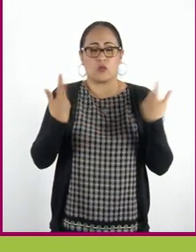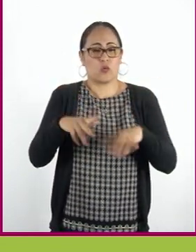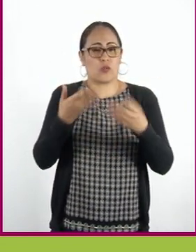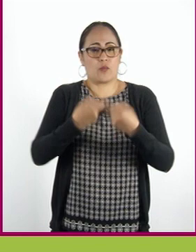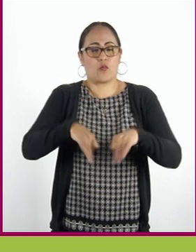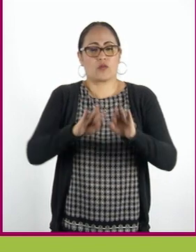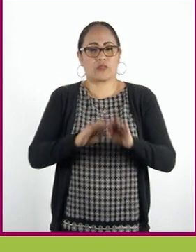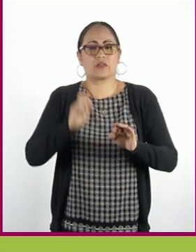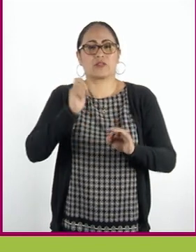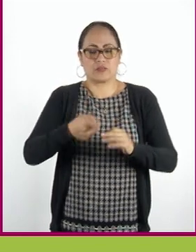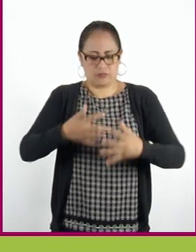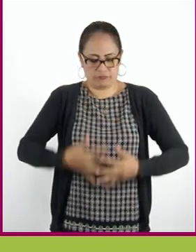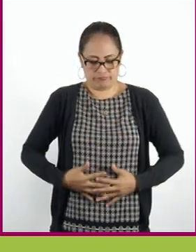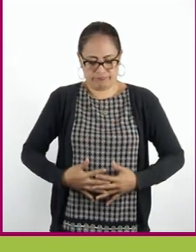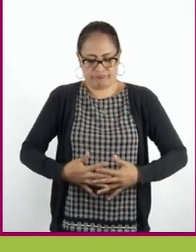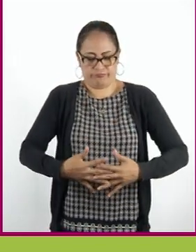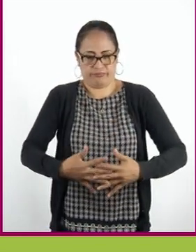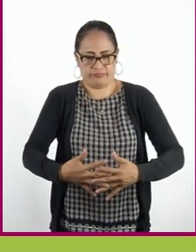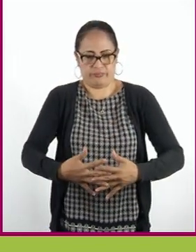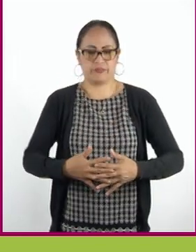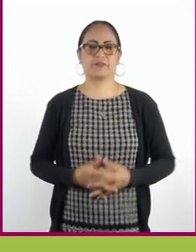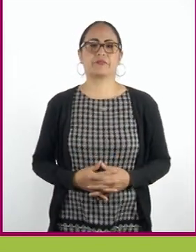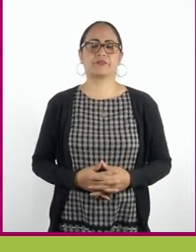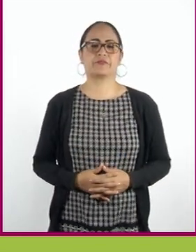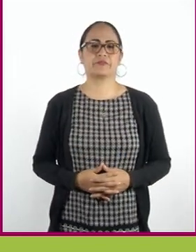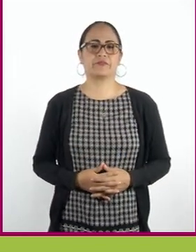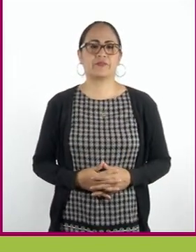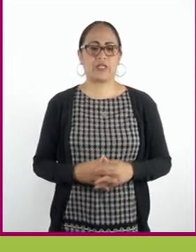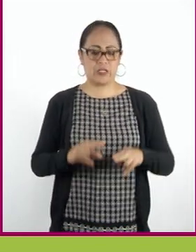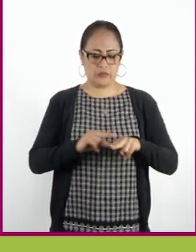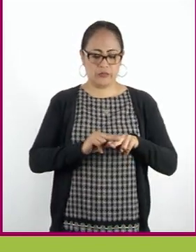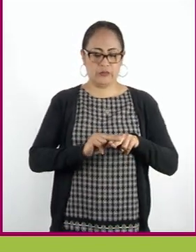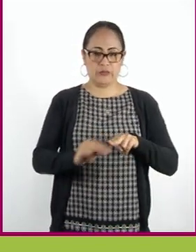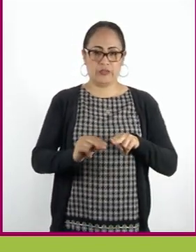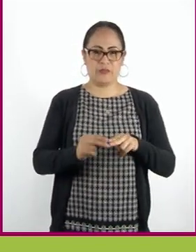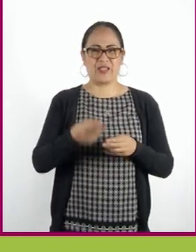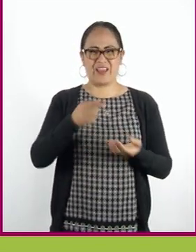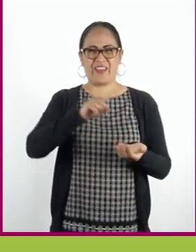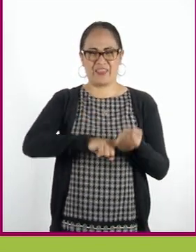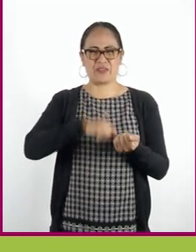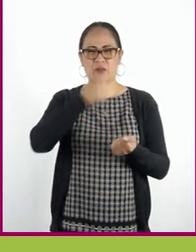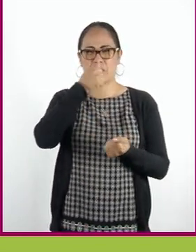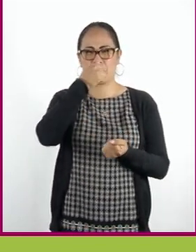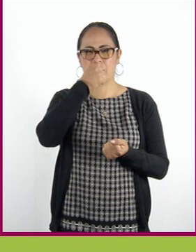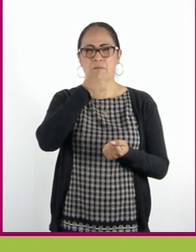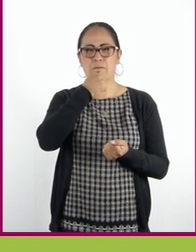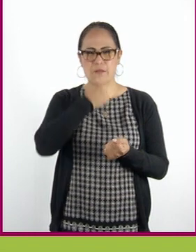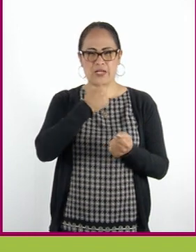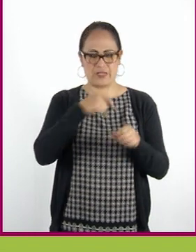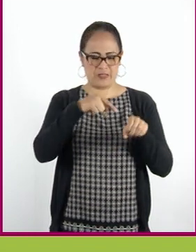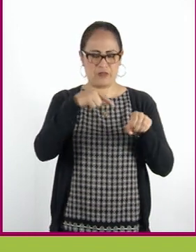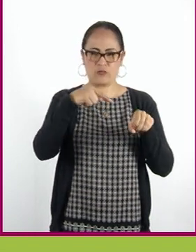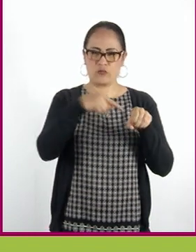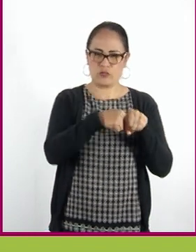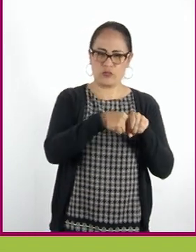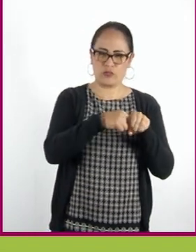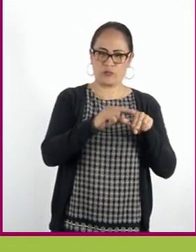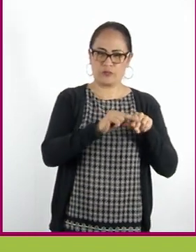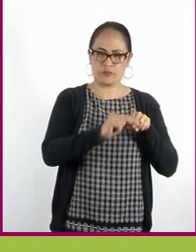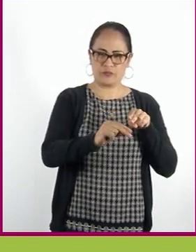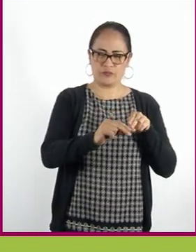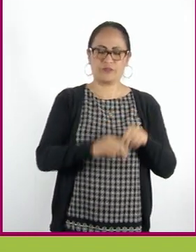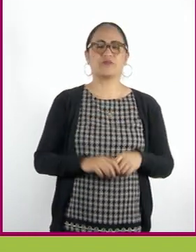la reproducción. El depositar el semen en la vagina de la mujer facilitará que uno